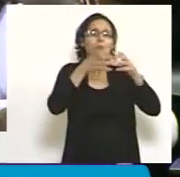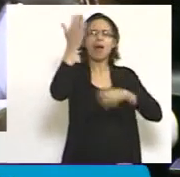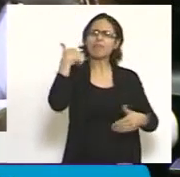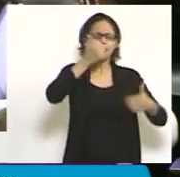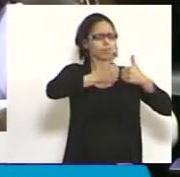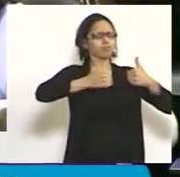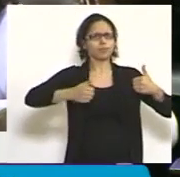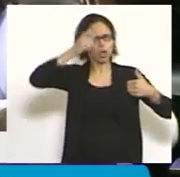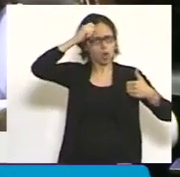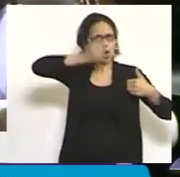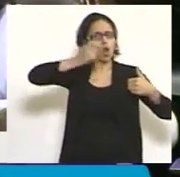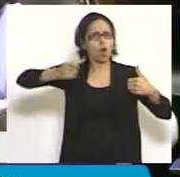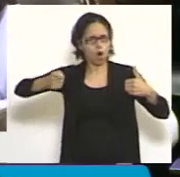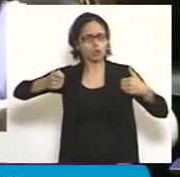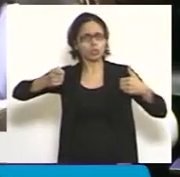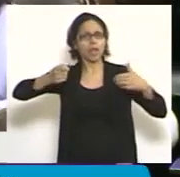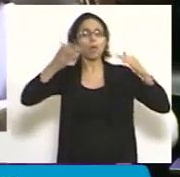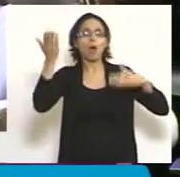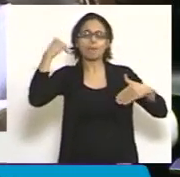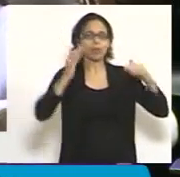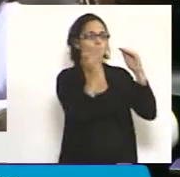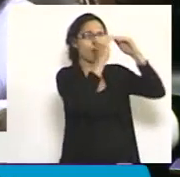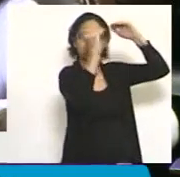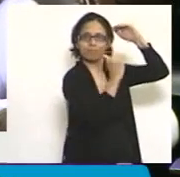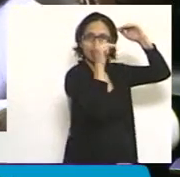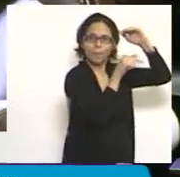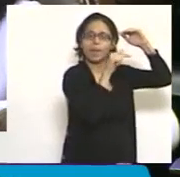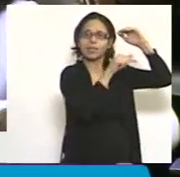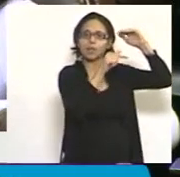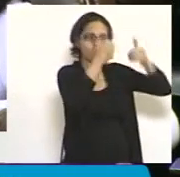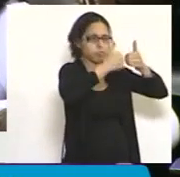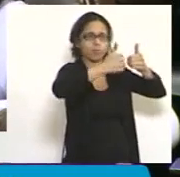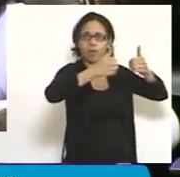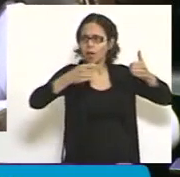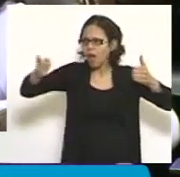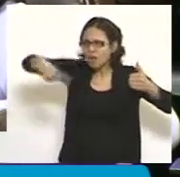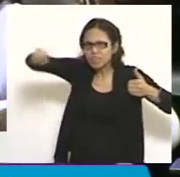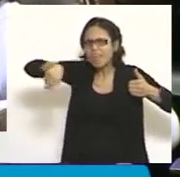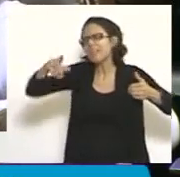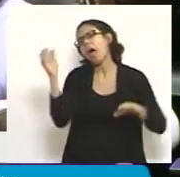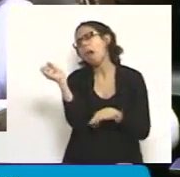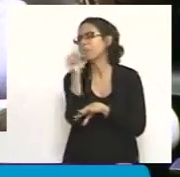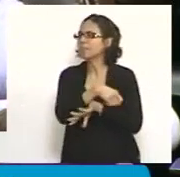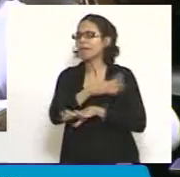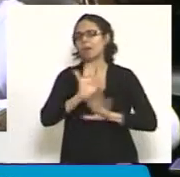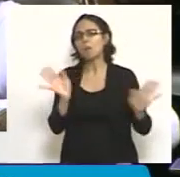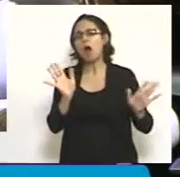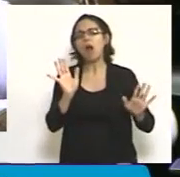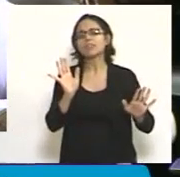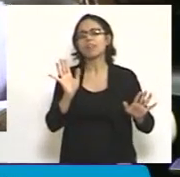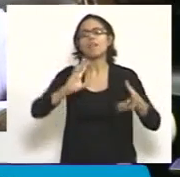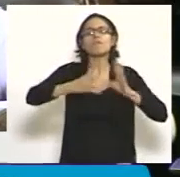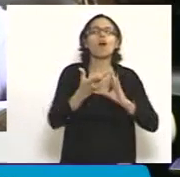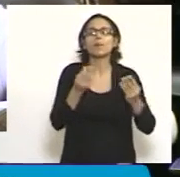presidía el Consejo de la Magistratura, a ninguno de ustedes les importaba ni cómo se llenaban